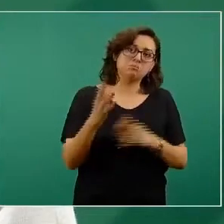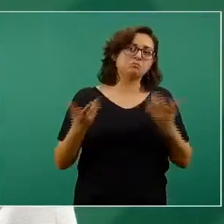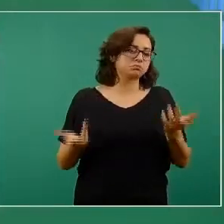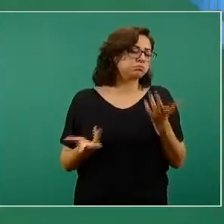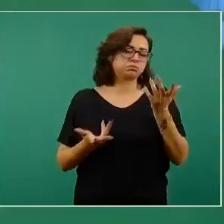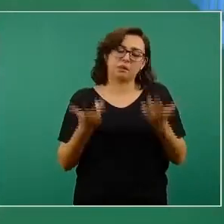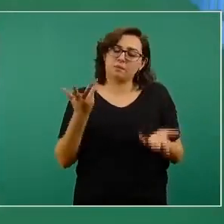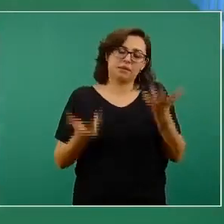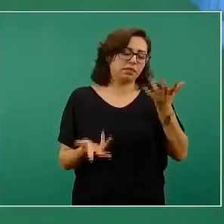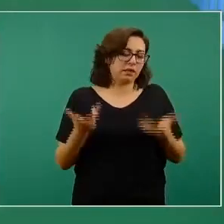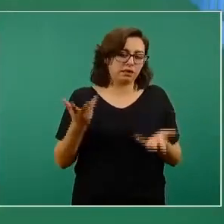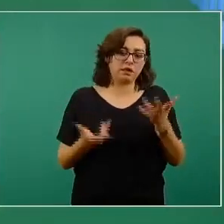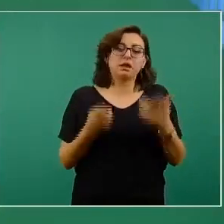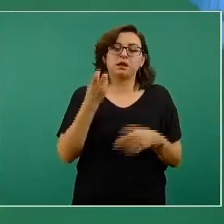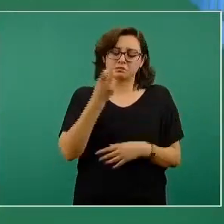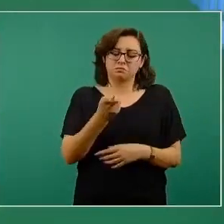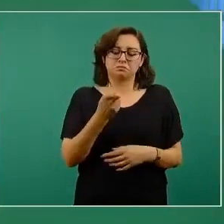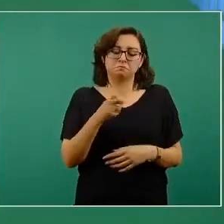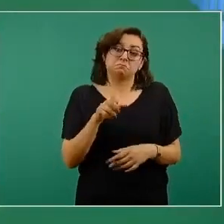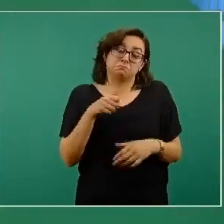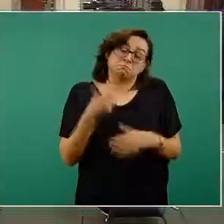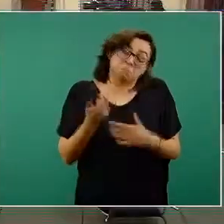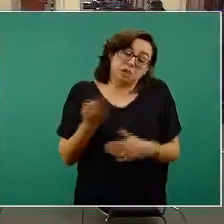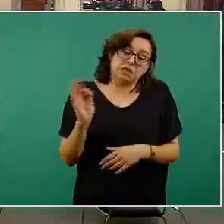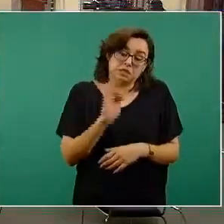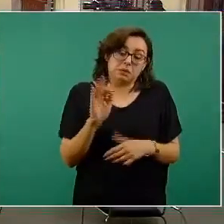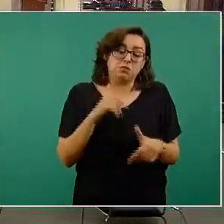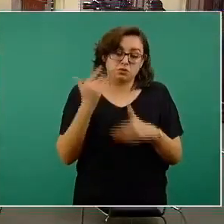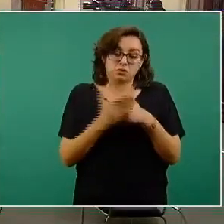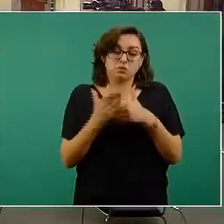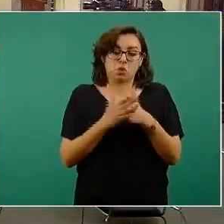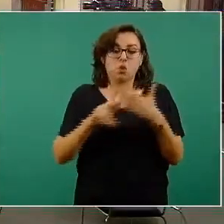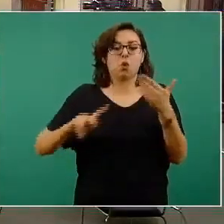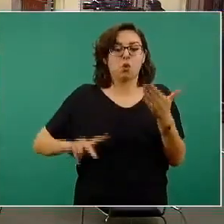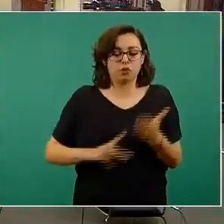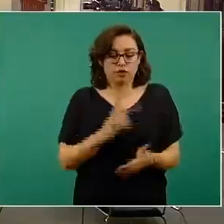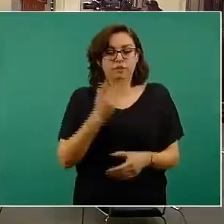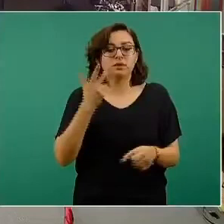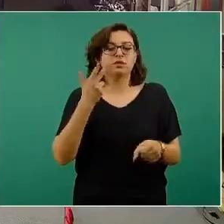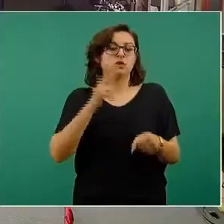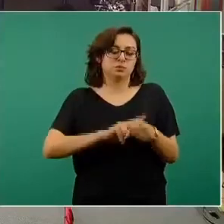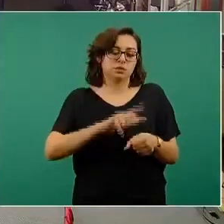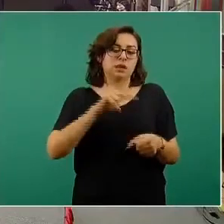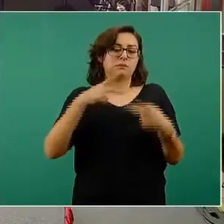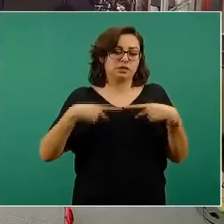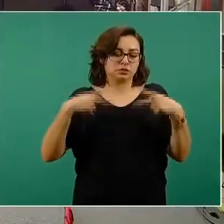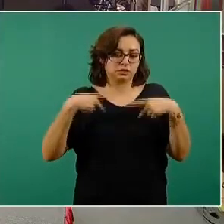es la referencia que vamos a tomar en cuenta. Muchas gracias. Juan Hernández. Pero, perdón, faltó lo de